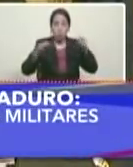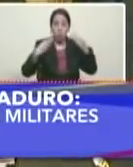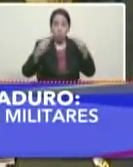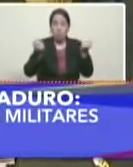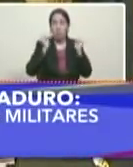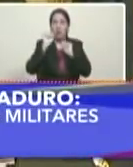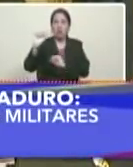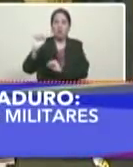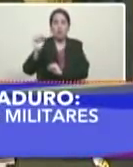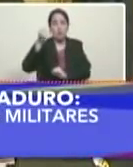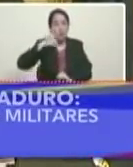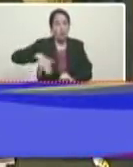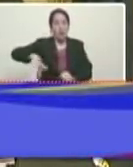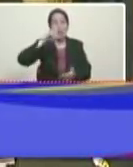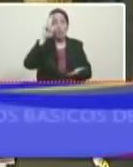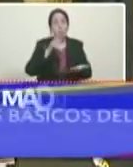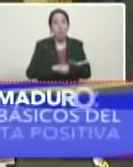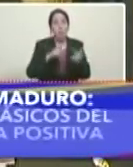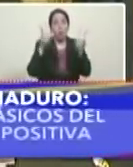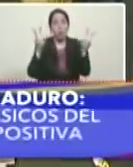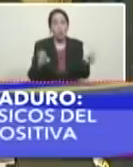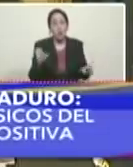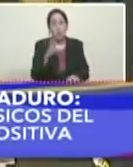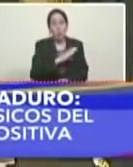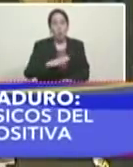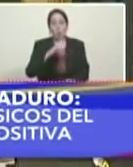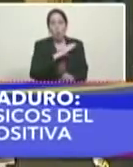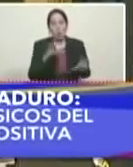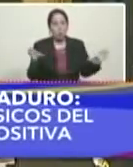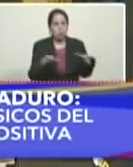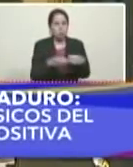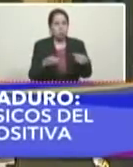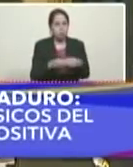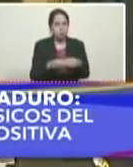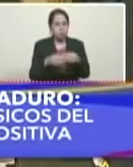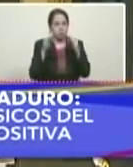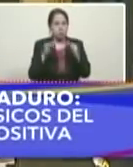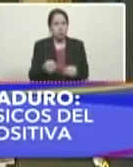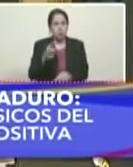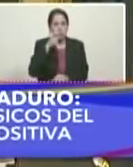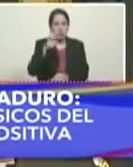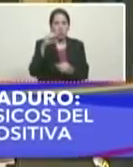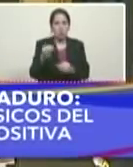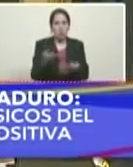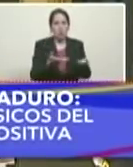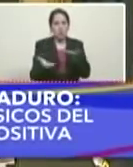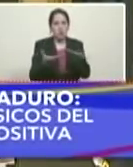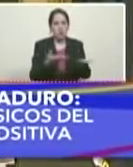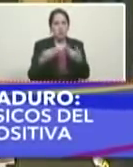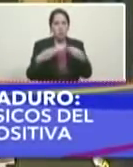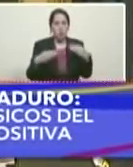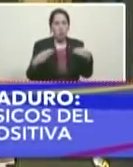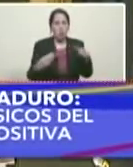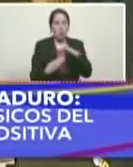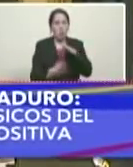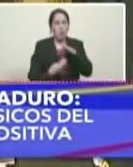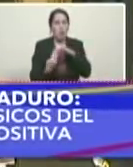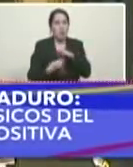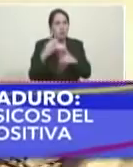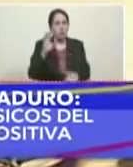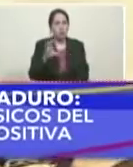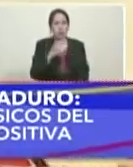la creación de este cuerpo especial para aseguramiento de los servicios básicos del